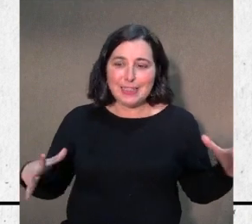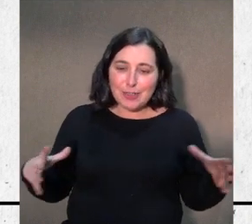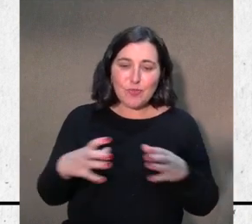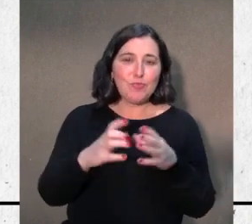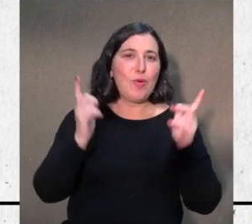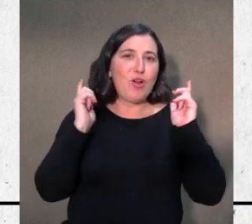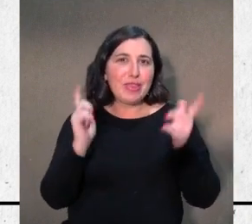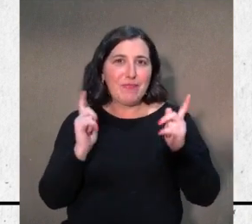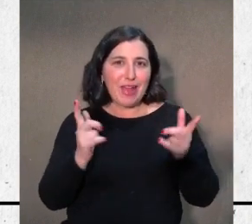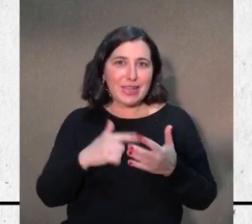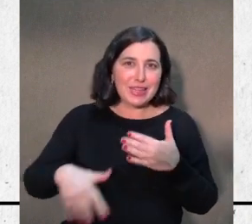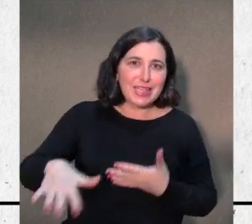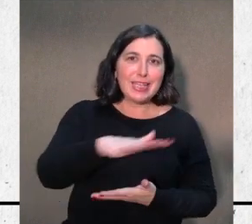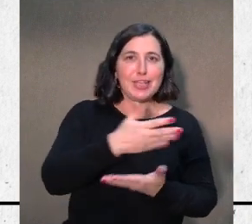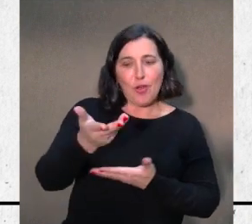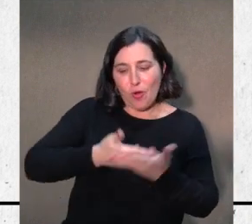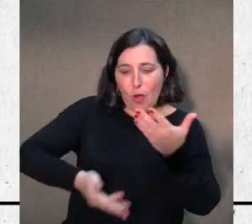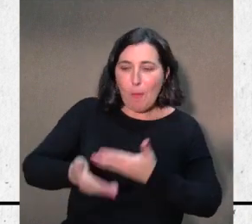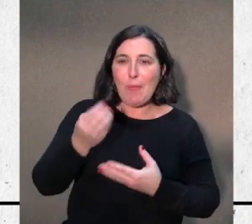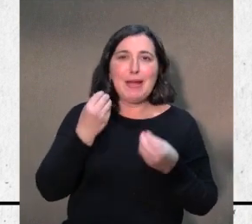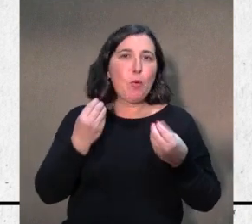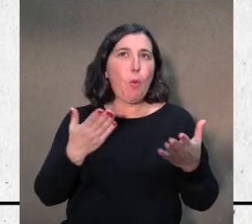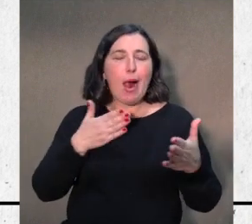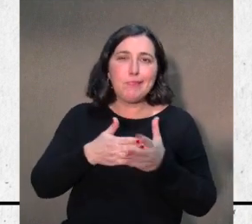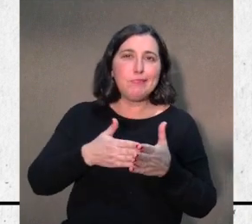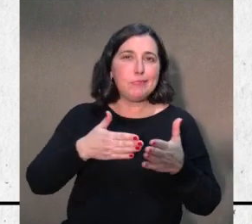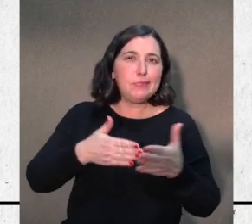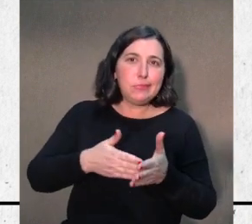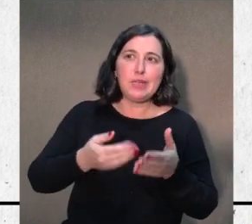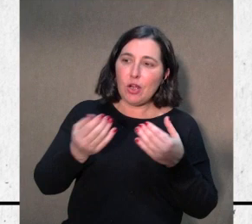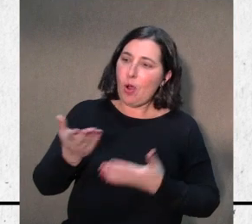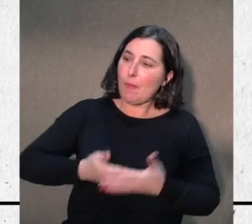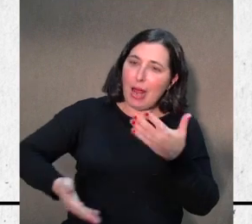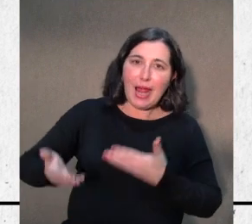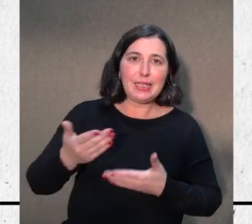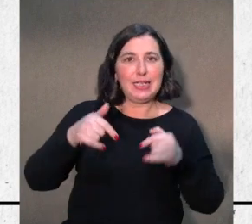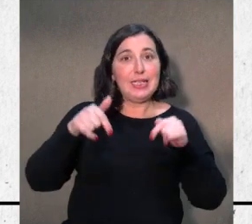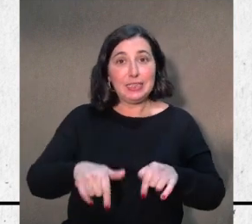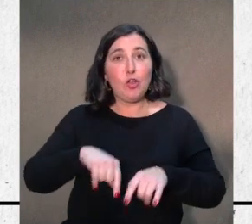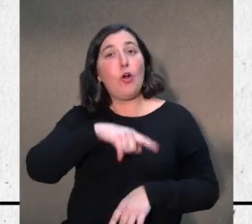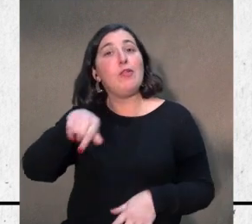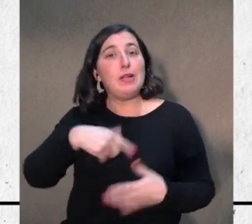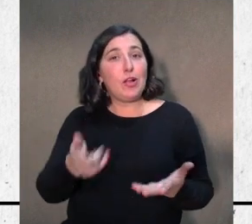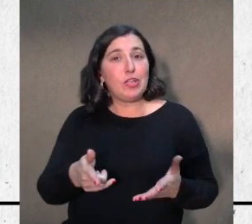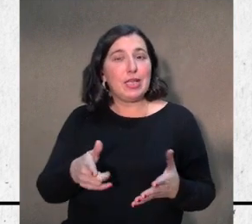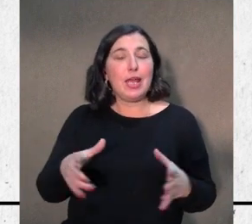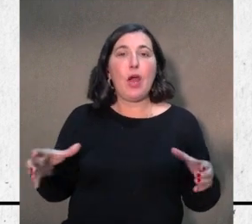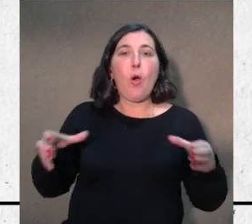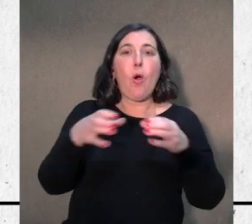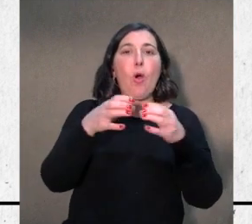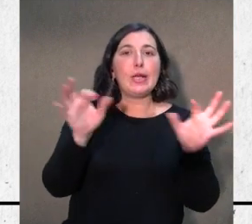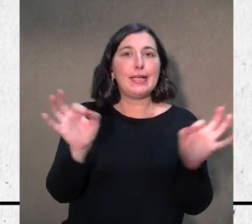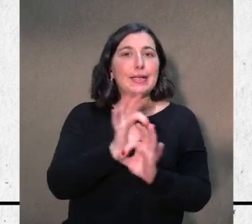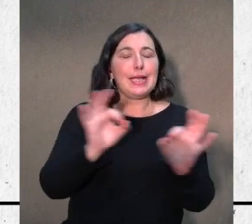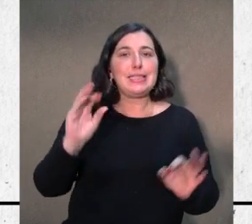eso lo viví en la orquesta juvenil del MEC. De allí tengo todavía algunos colegas, ¿no?